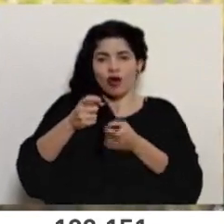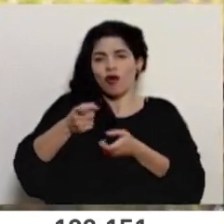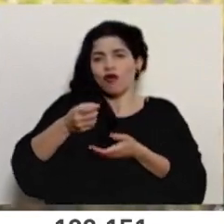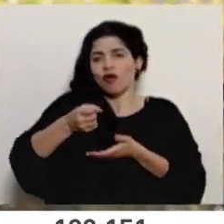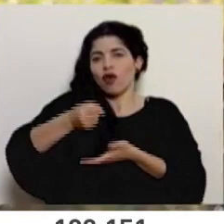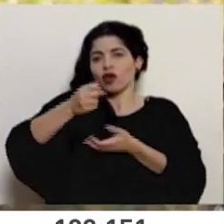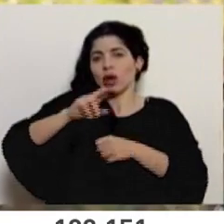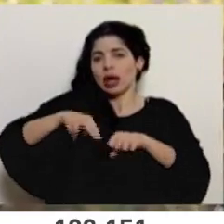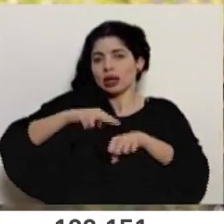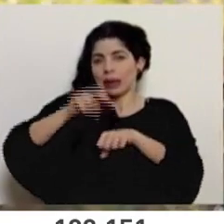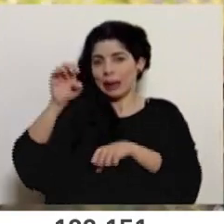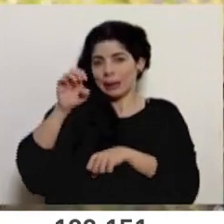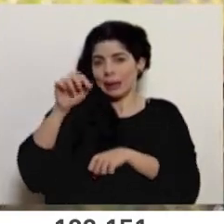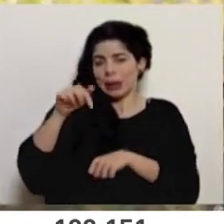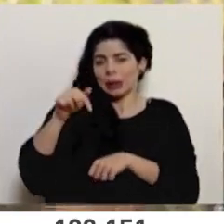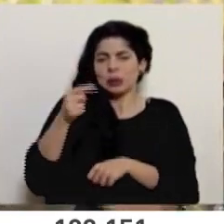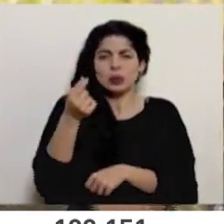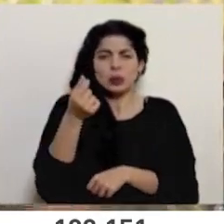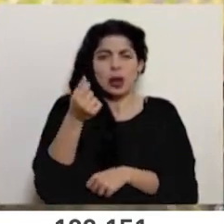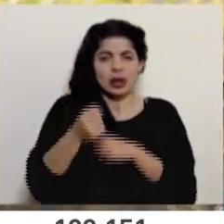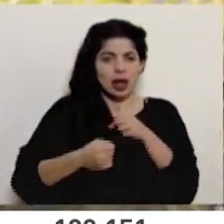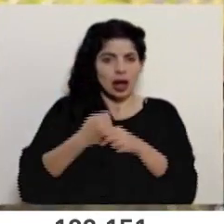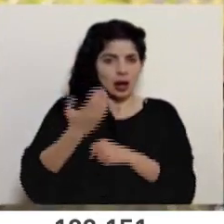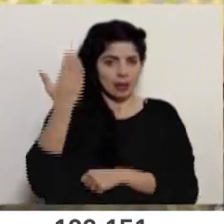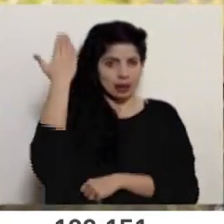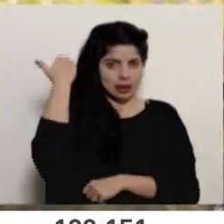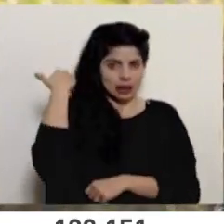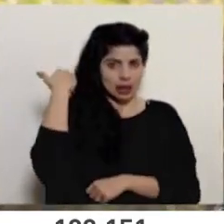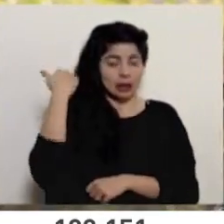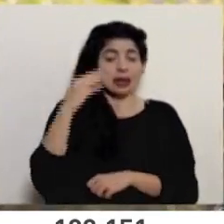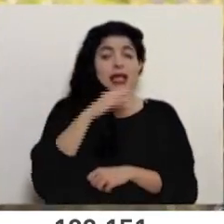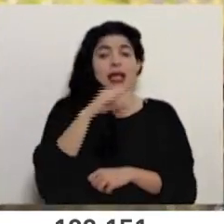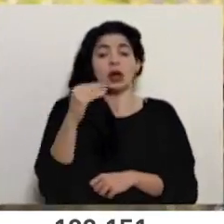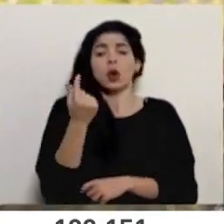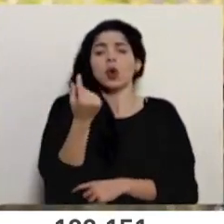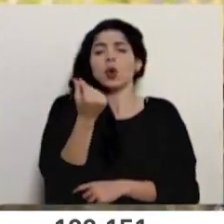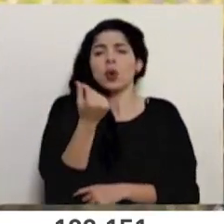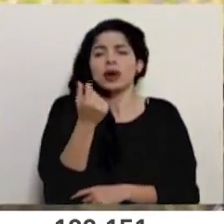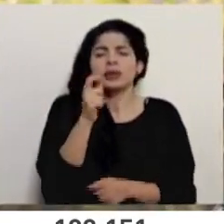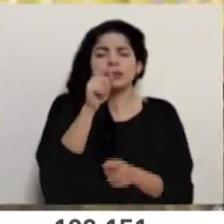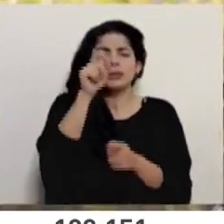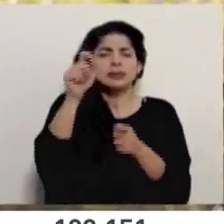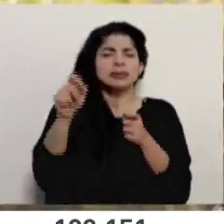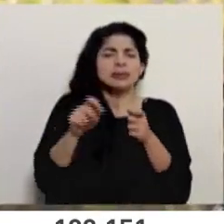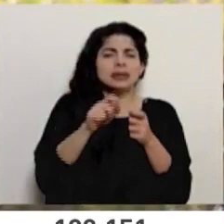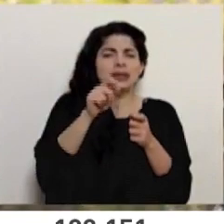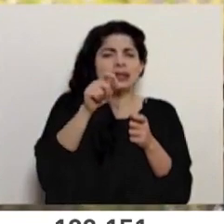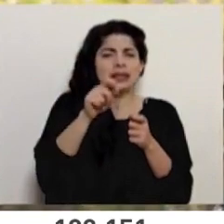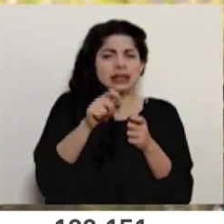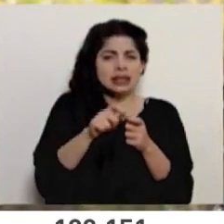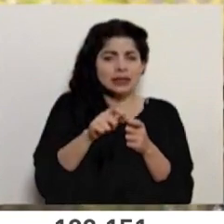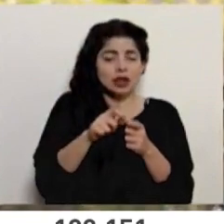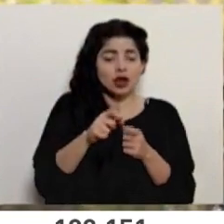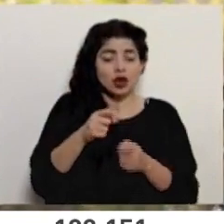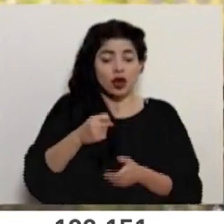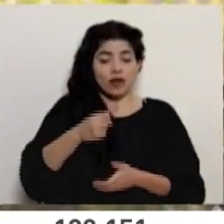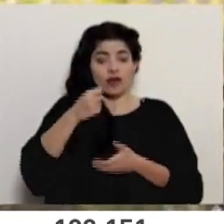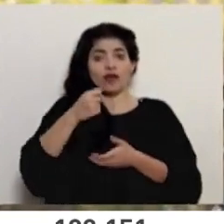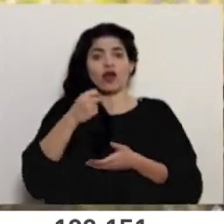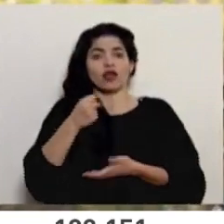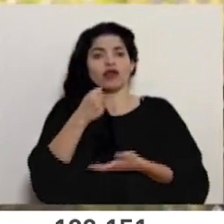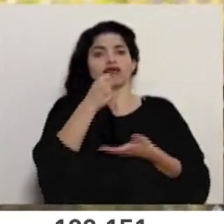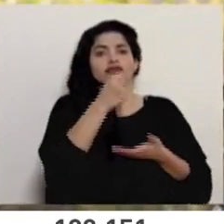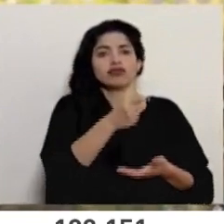Nacional de Emergencias en el año anterior, y cuál es el monto específico que invirtió el fondo en